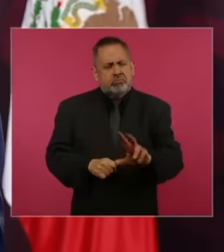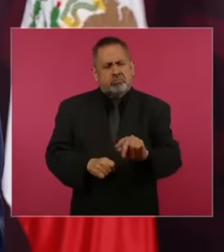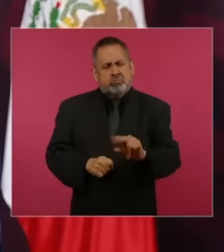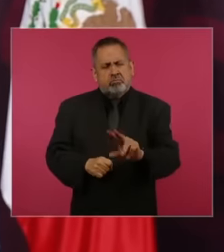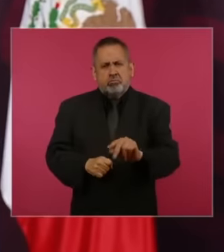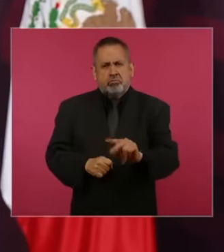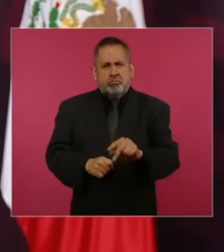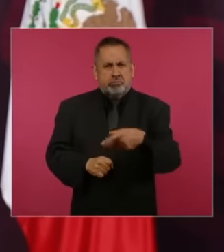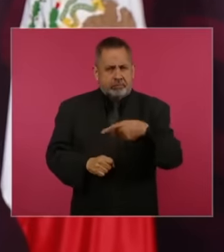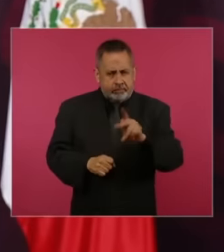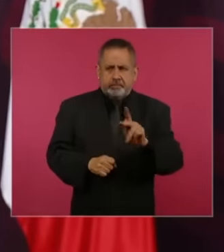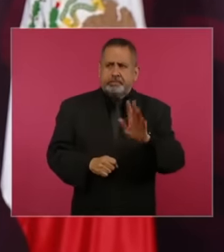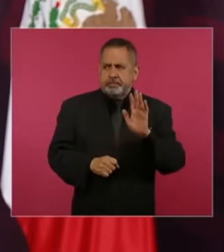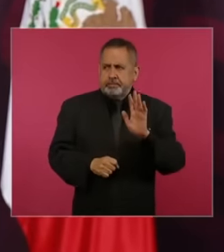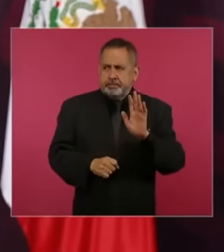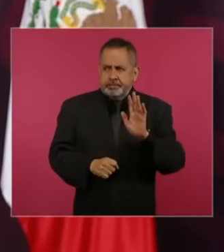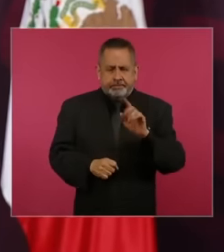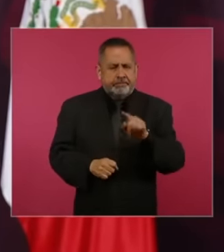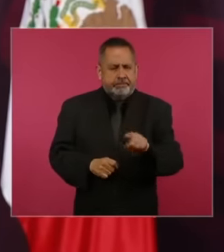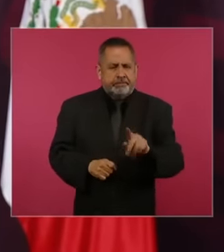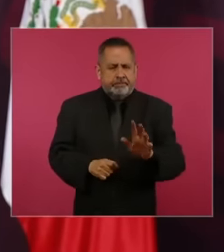pero sí